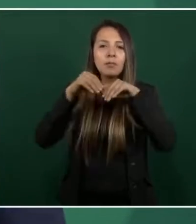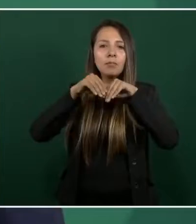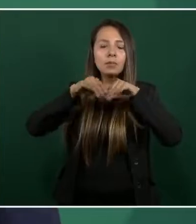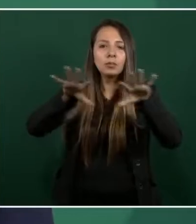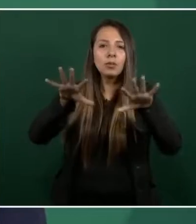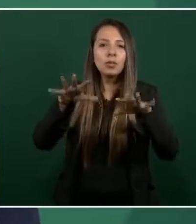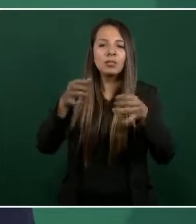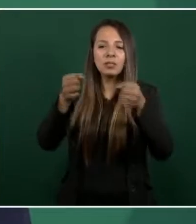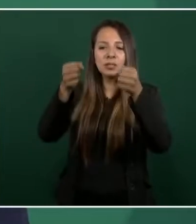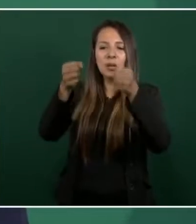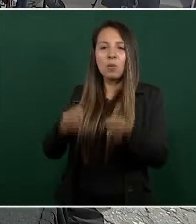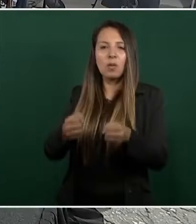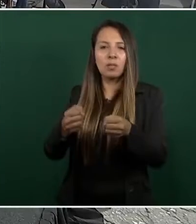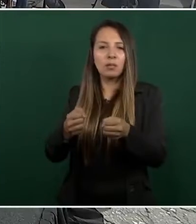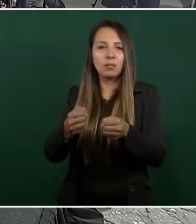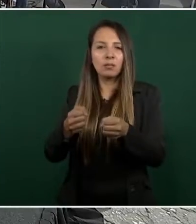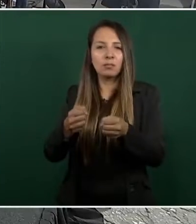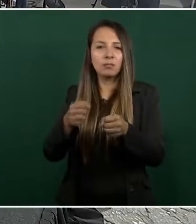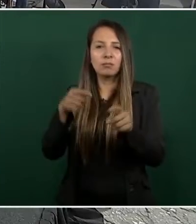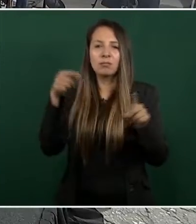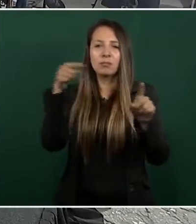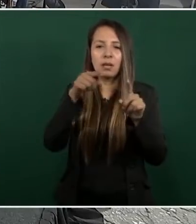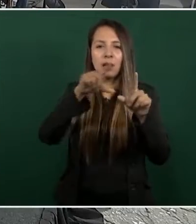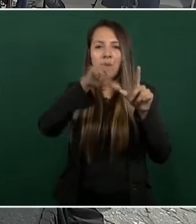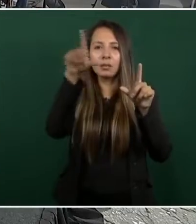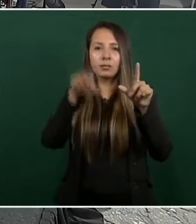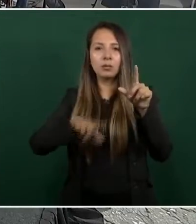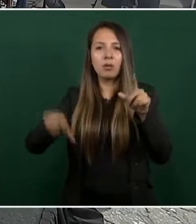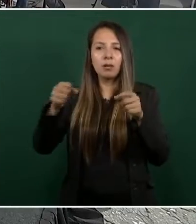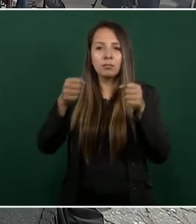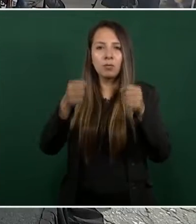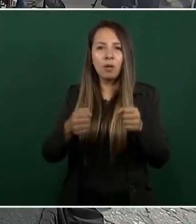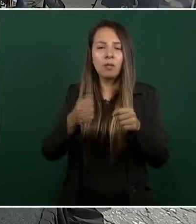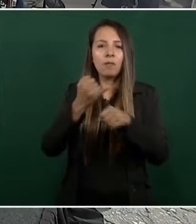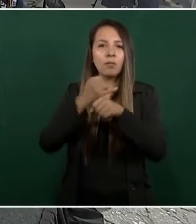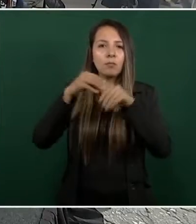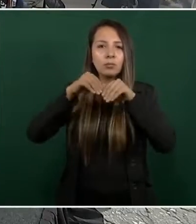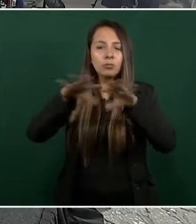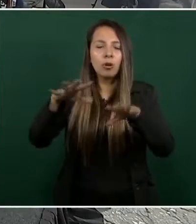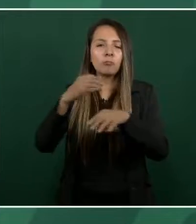nivel nacional. Entonces, el informe de seguridad